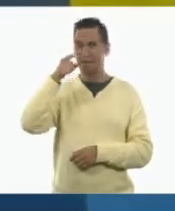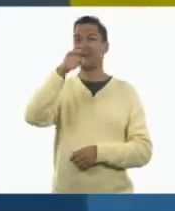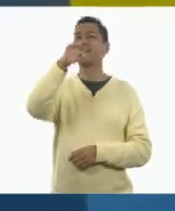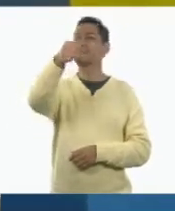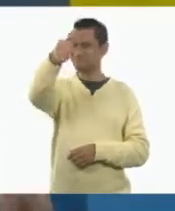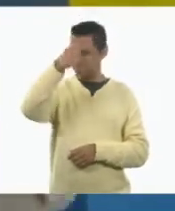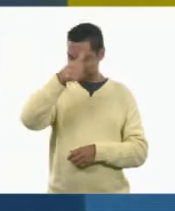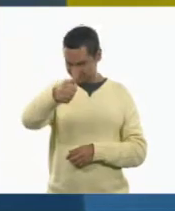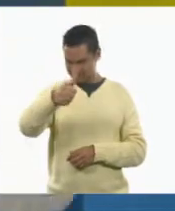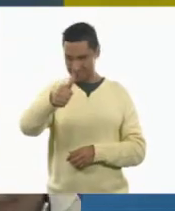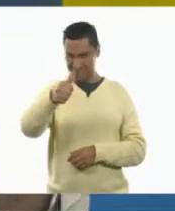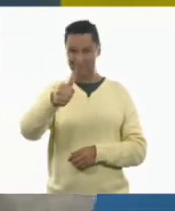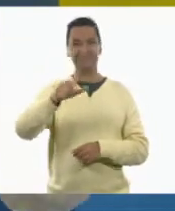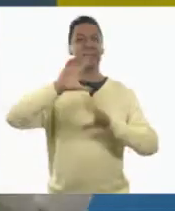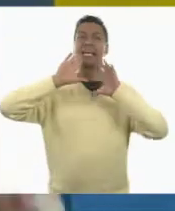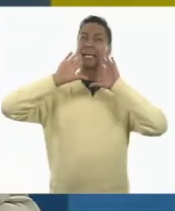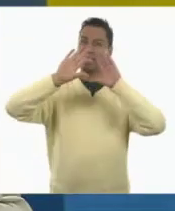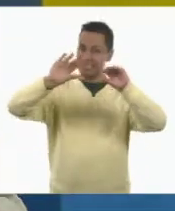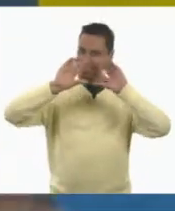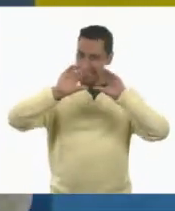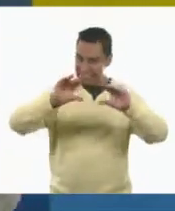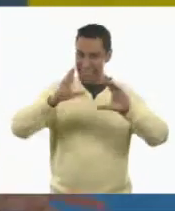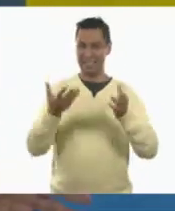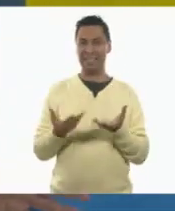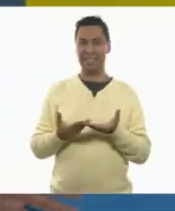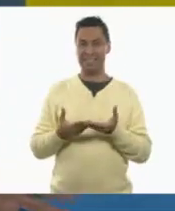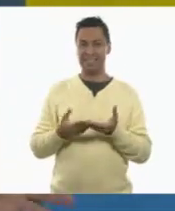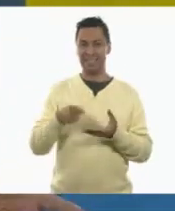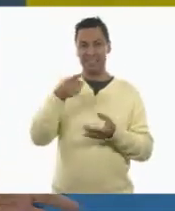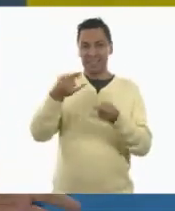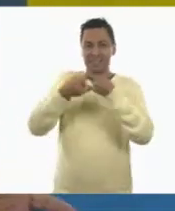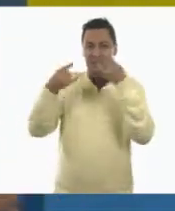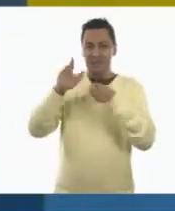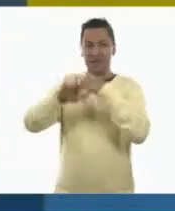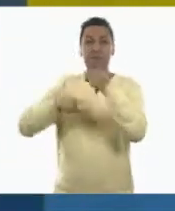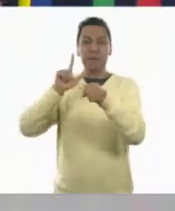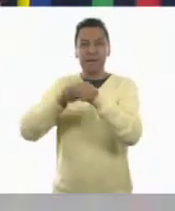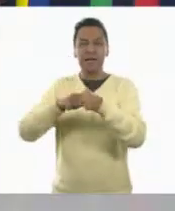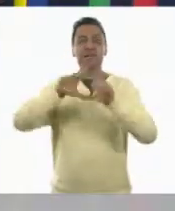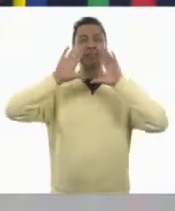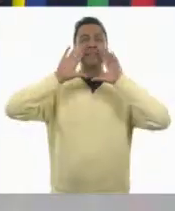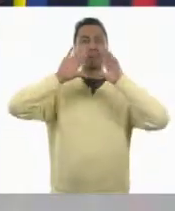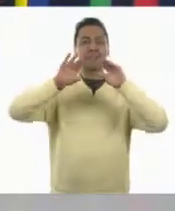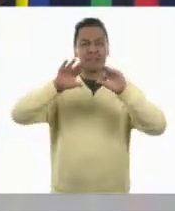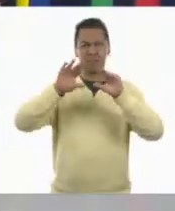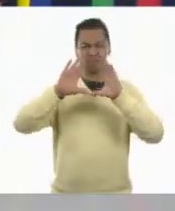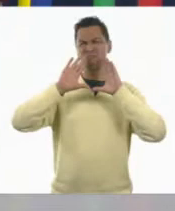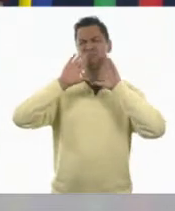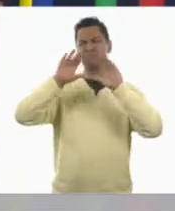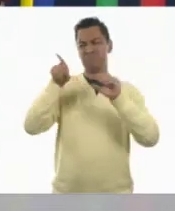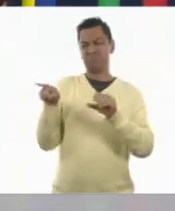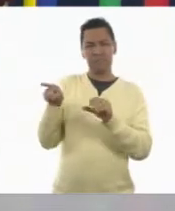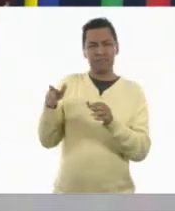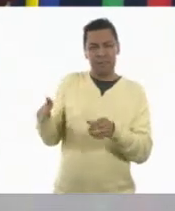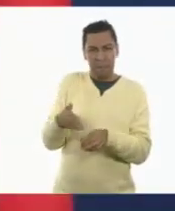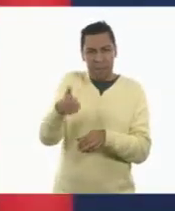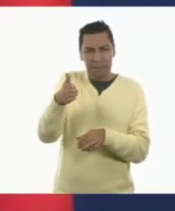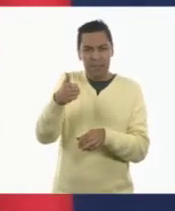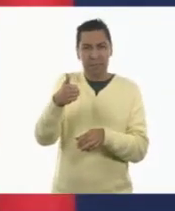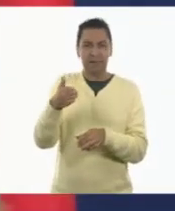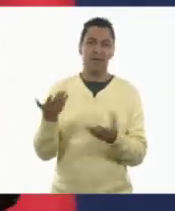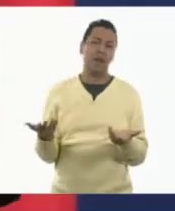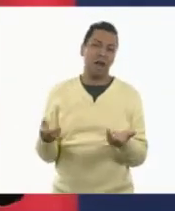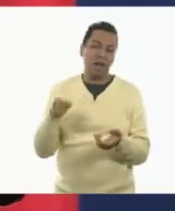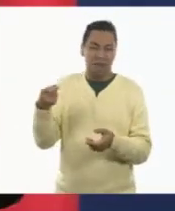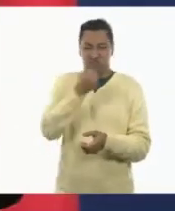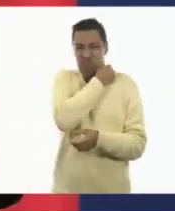exactamente, ¿verdad? Es esa enseñanza que nos deja una fábula. Y en este caso, ¿qué enseñanza nos deja? Que hasta al mejor